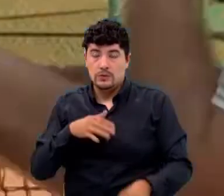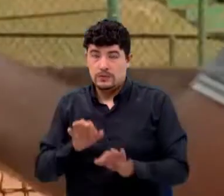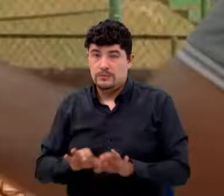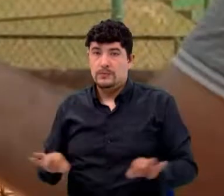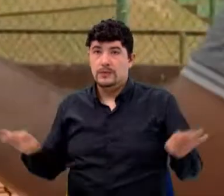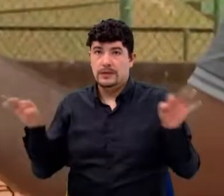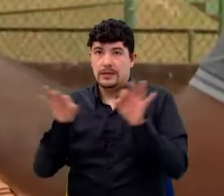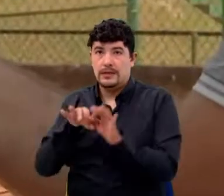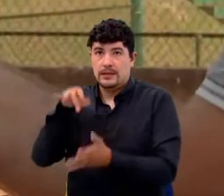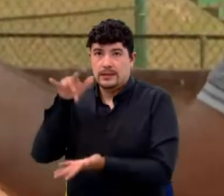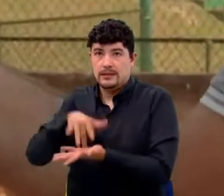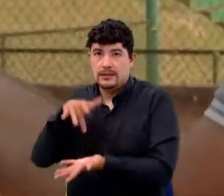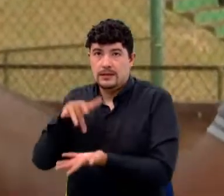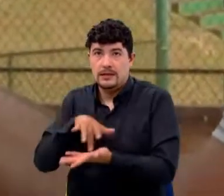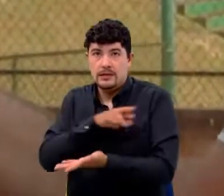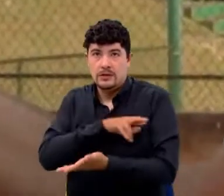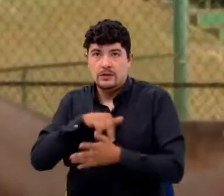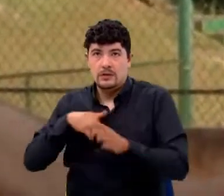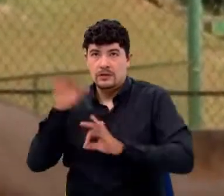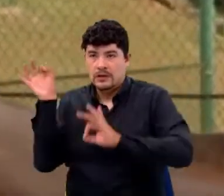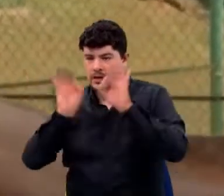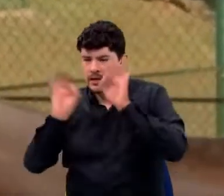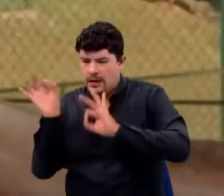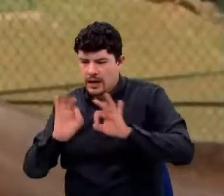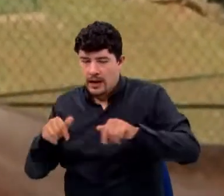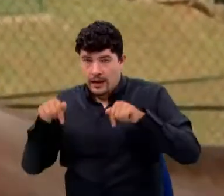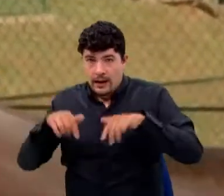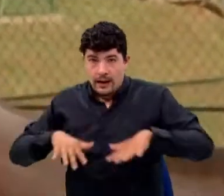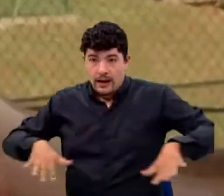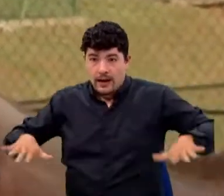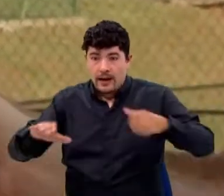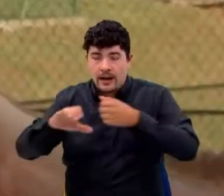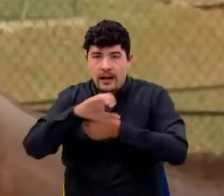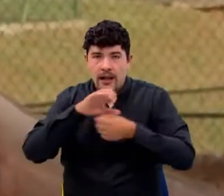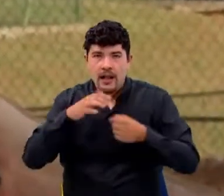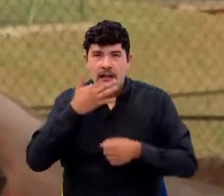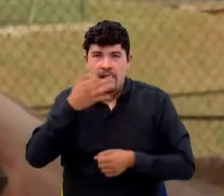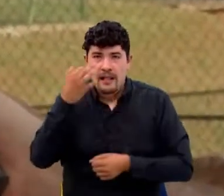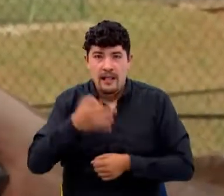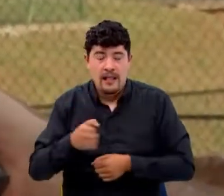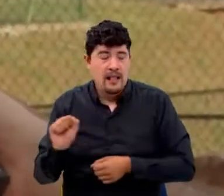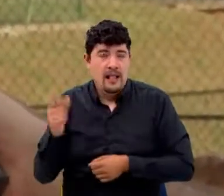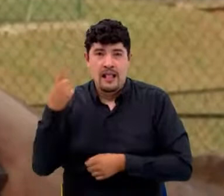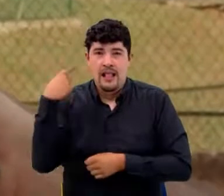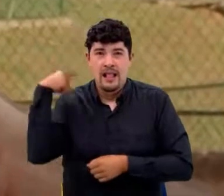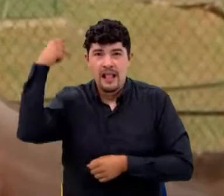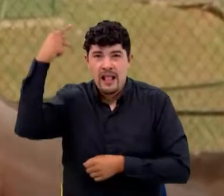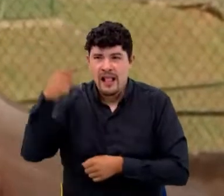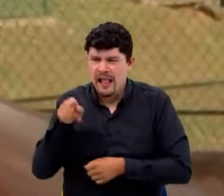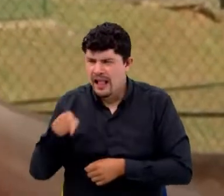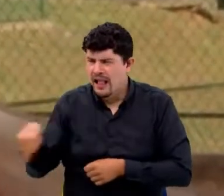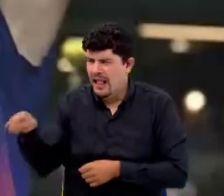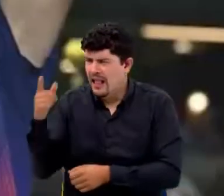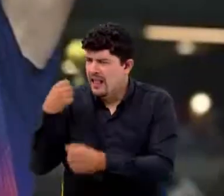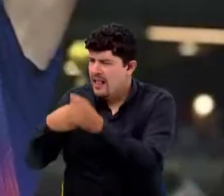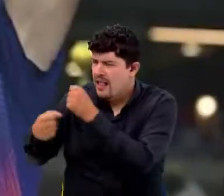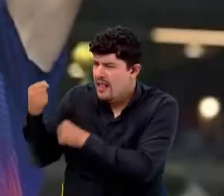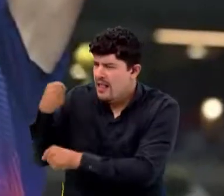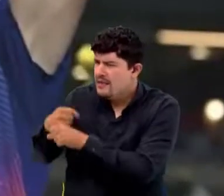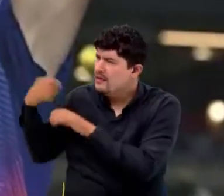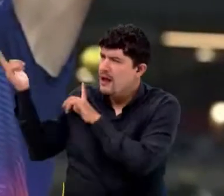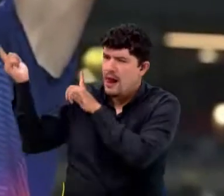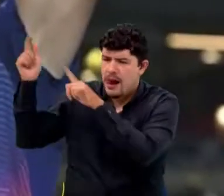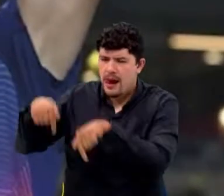importante. Como organizadores, para la ciudad, me parece que es un evento histórico, realmente ellos hace mucho no